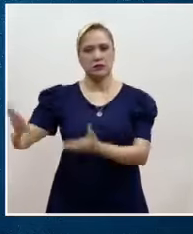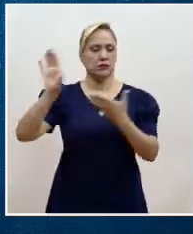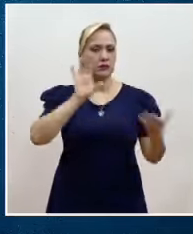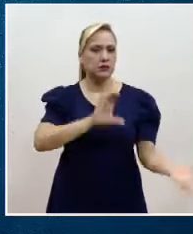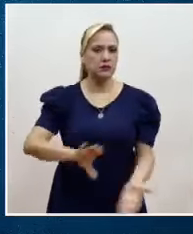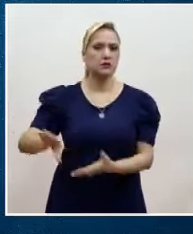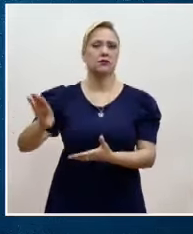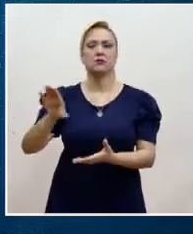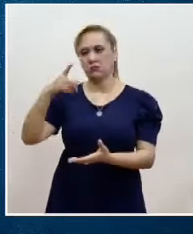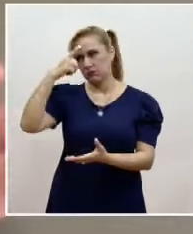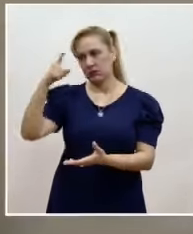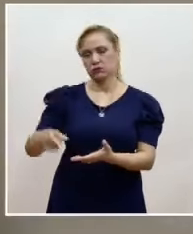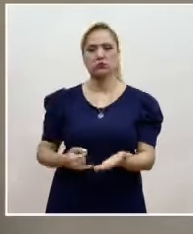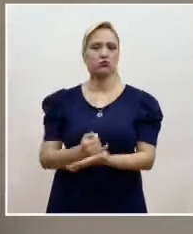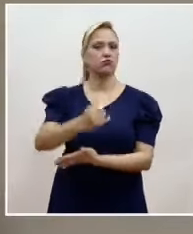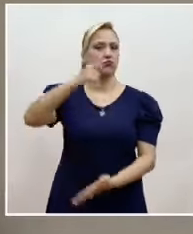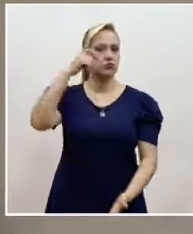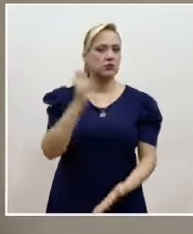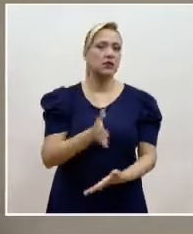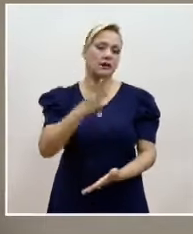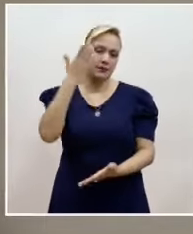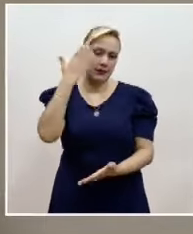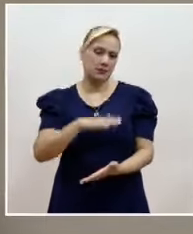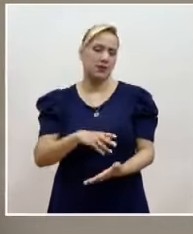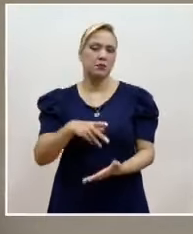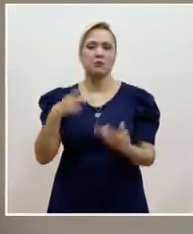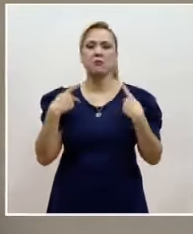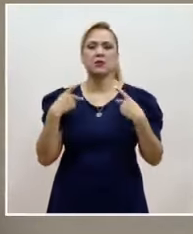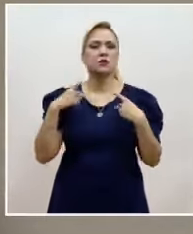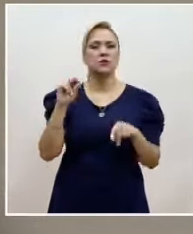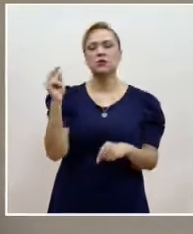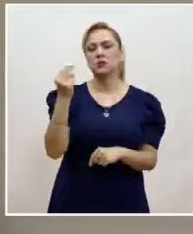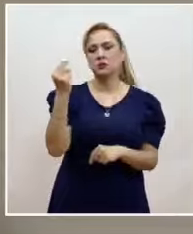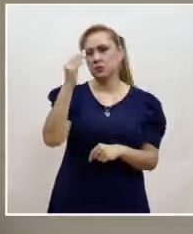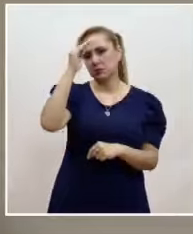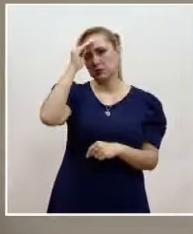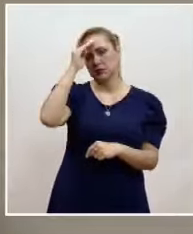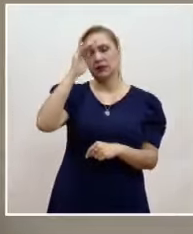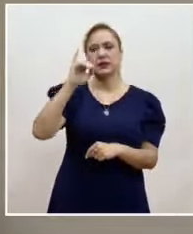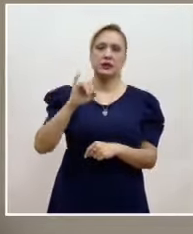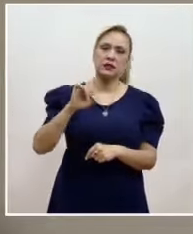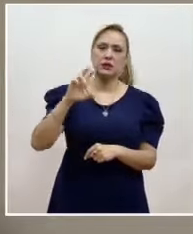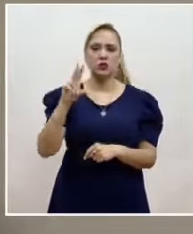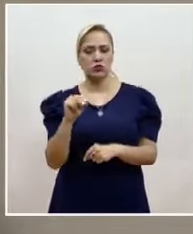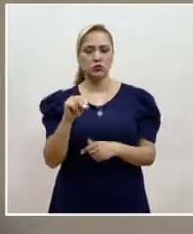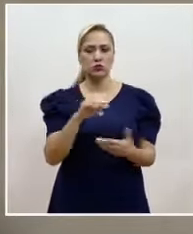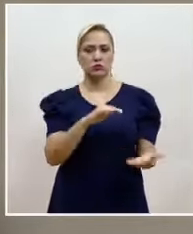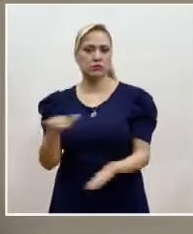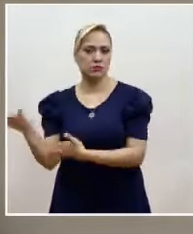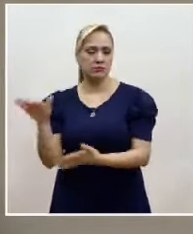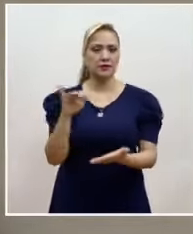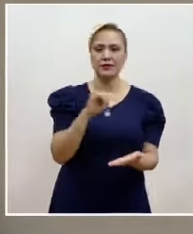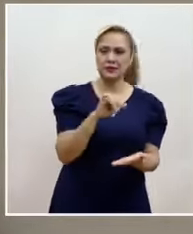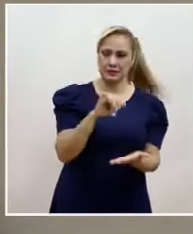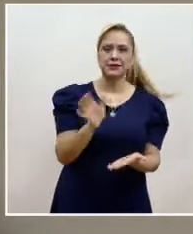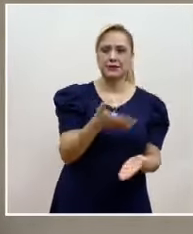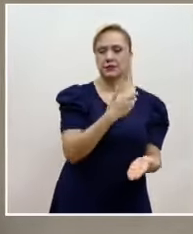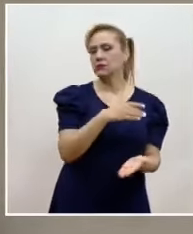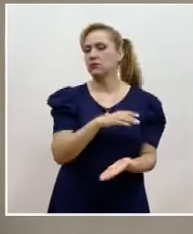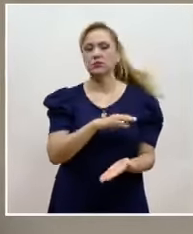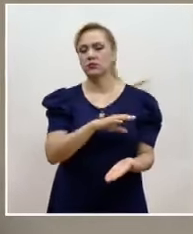hacia dónde debe ir una cosa y otra, no hay una persona que tenga que pensar y hacer el checkbox de si es admisible o no es admisible, o si, sí, tal